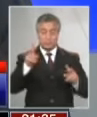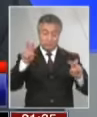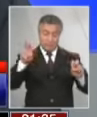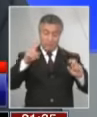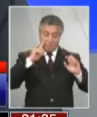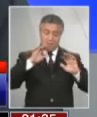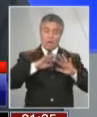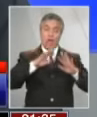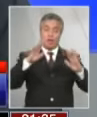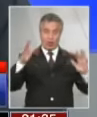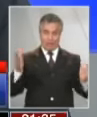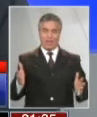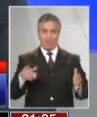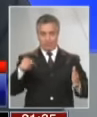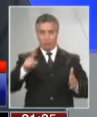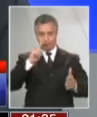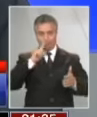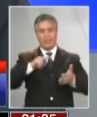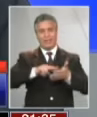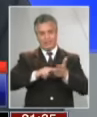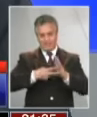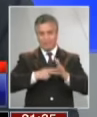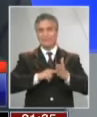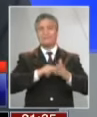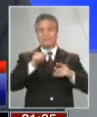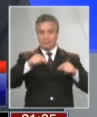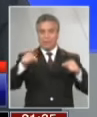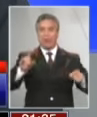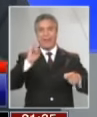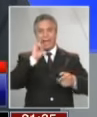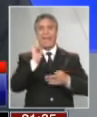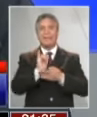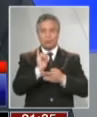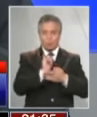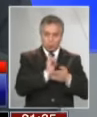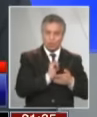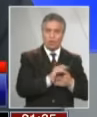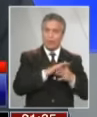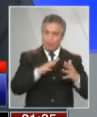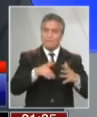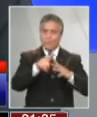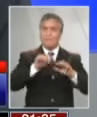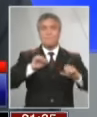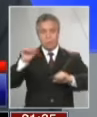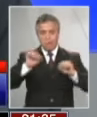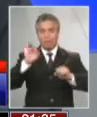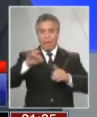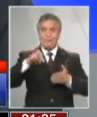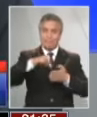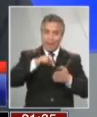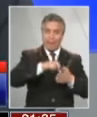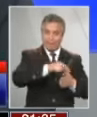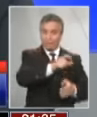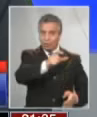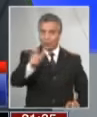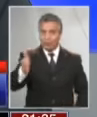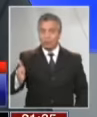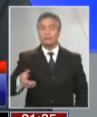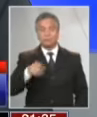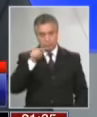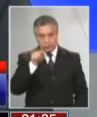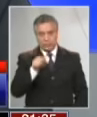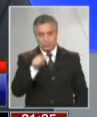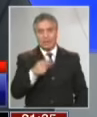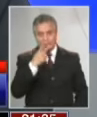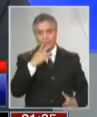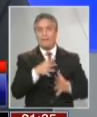sea, hoy día cuando tenemos una crisis de credibilidad de la ciudadanía en las instituciones, particularmente con la política y con el Parlamento, es donde uno, yo creo que uno tiene que